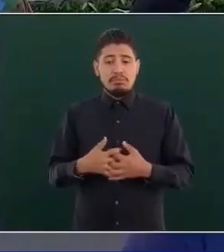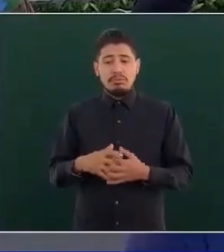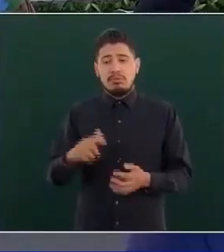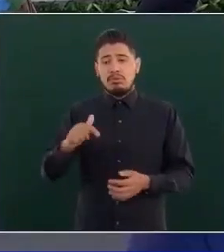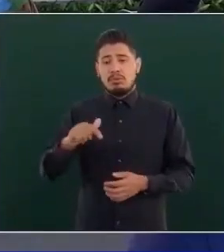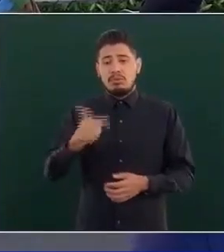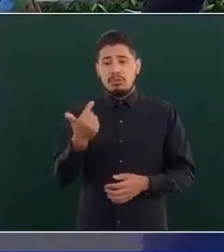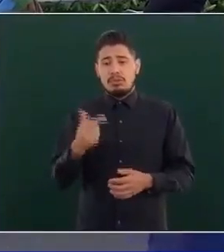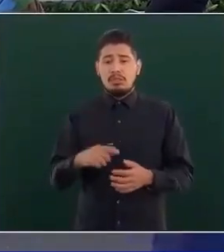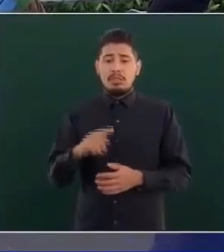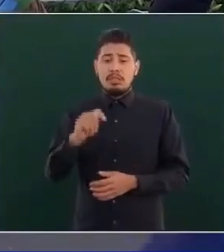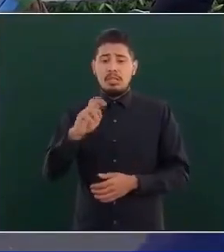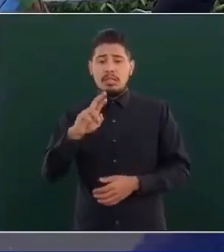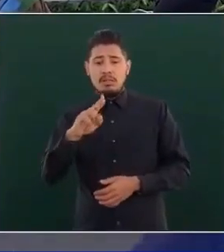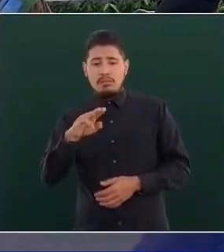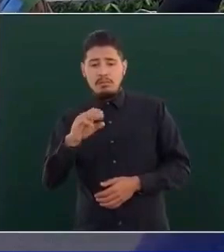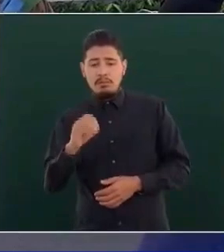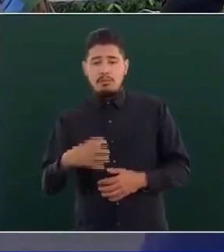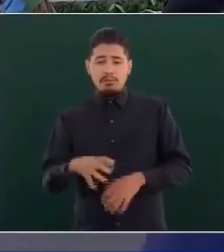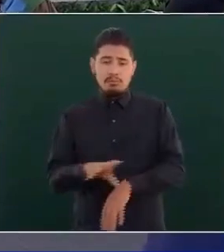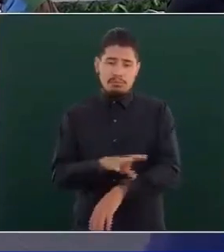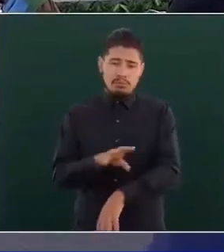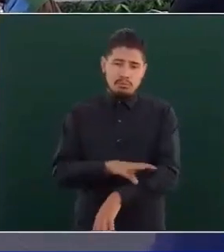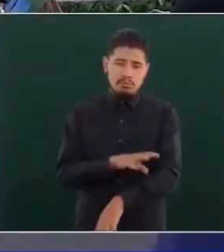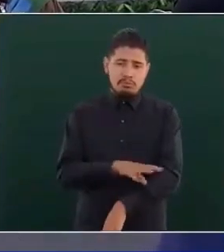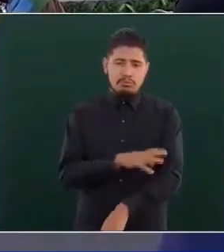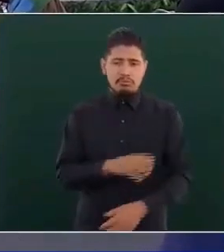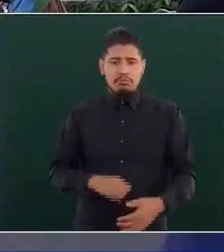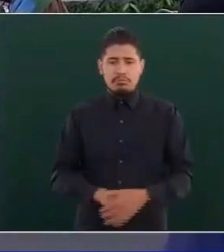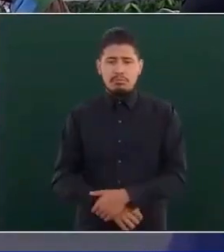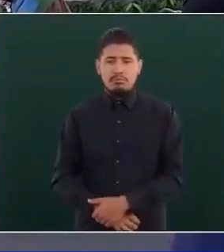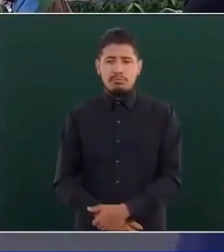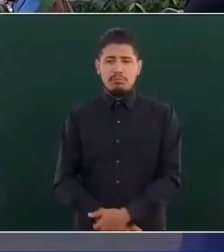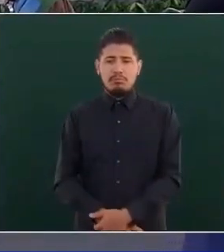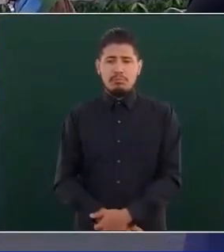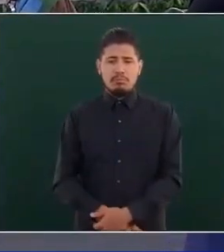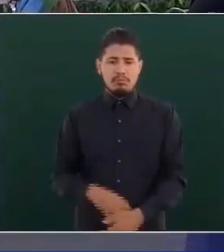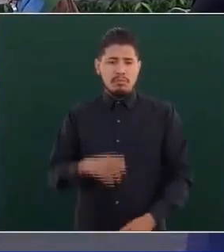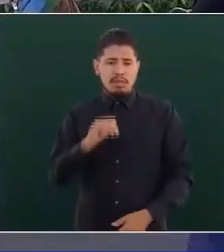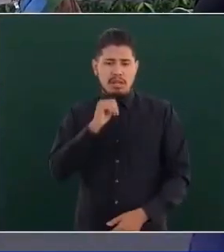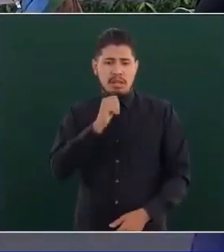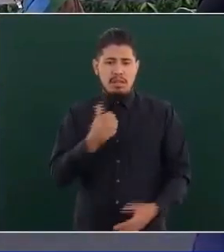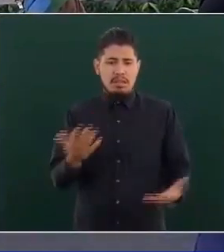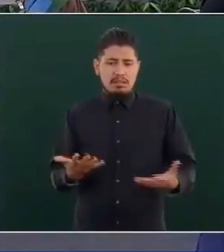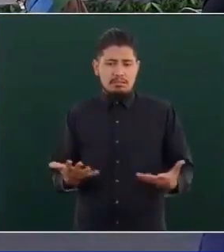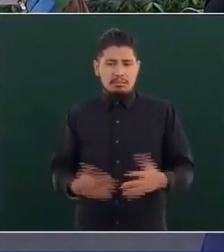12 termoeléctricas. No construyeron ninguna.